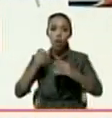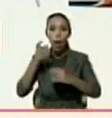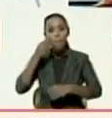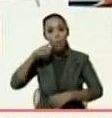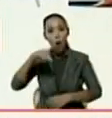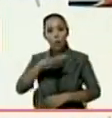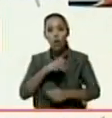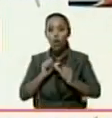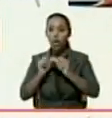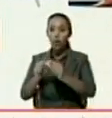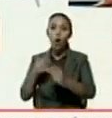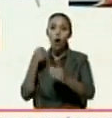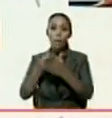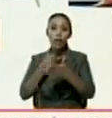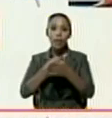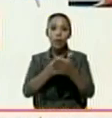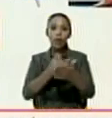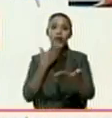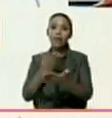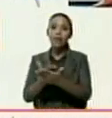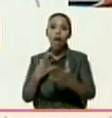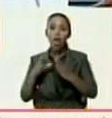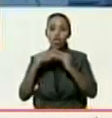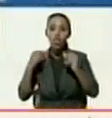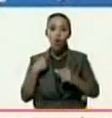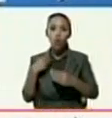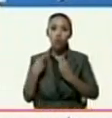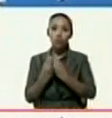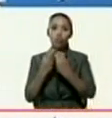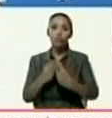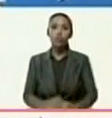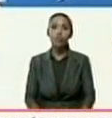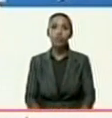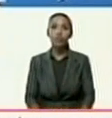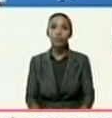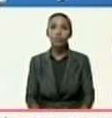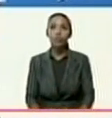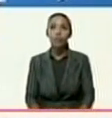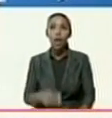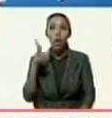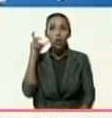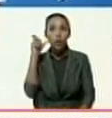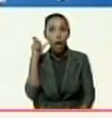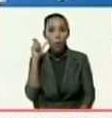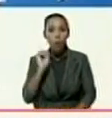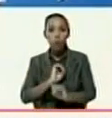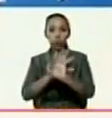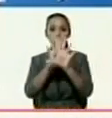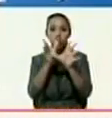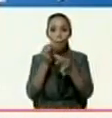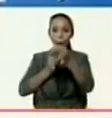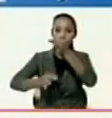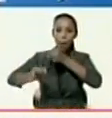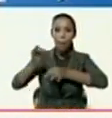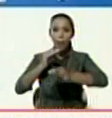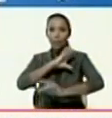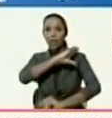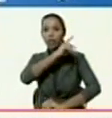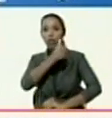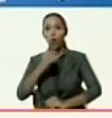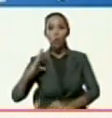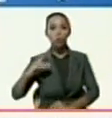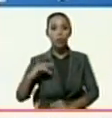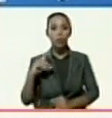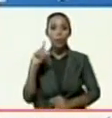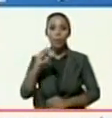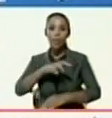y seguimos en batalla. Les agradezco a todos que nos acompañen. Bien, escuchábamos declaraciones del director del CICPC, Douglas Rico, y